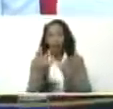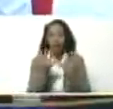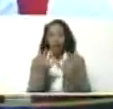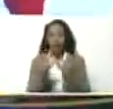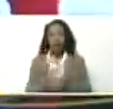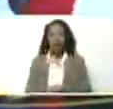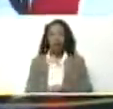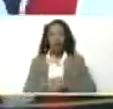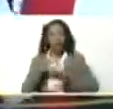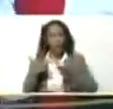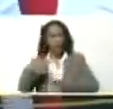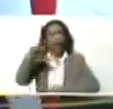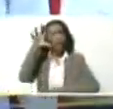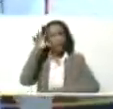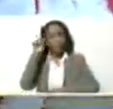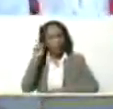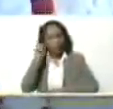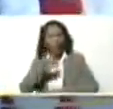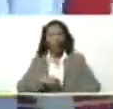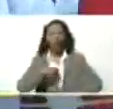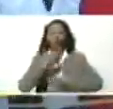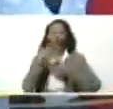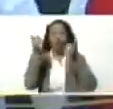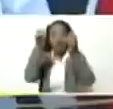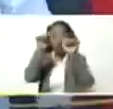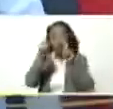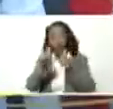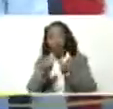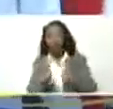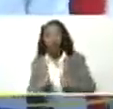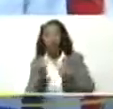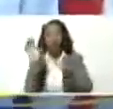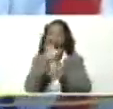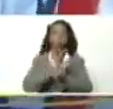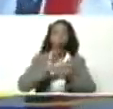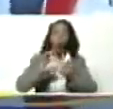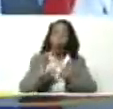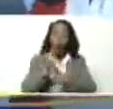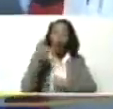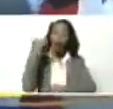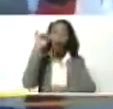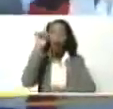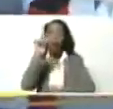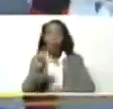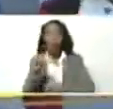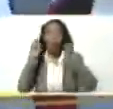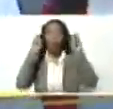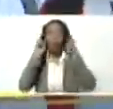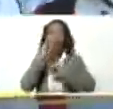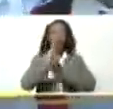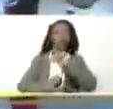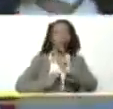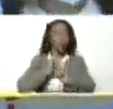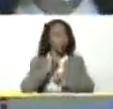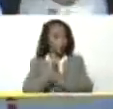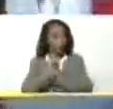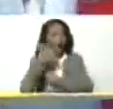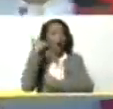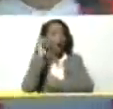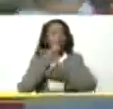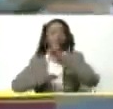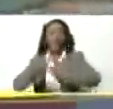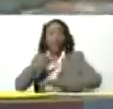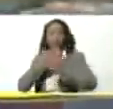que comprende expresiones artísticas, culturales, tenemos también área internacional, tenemos